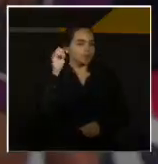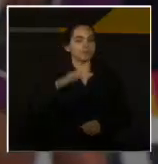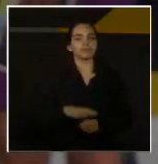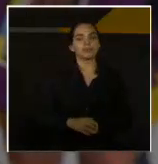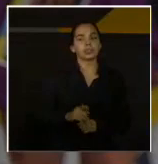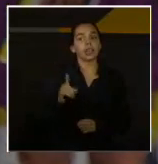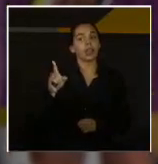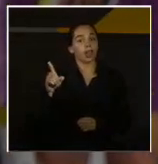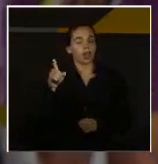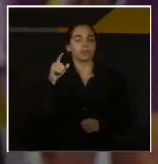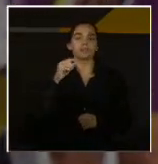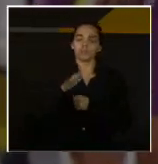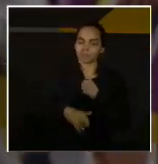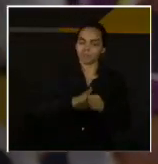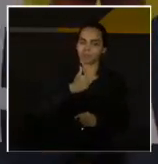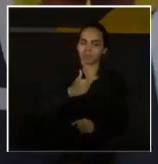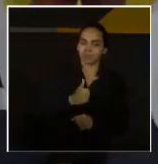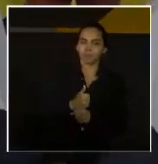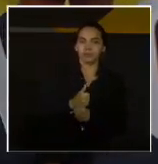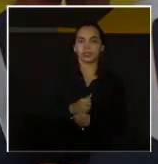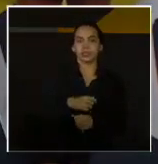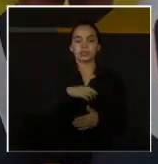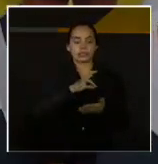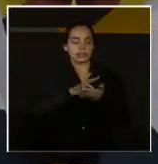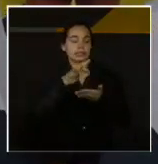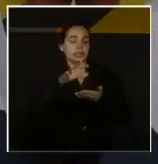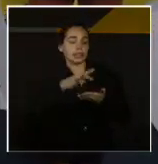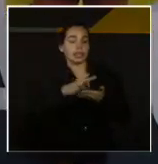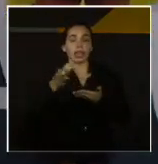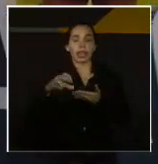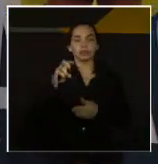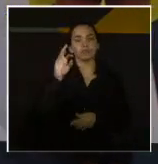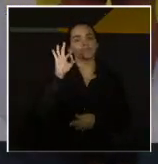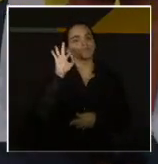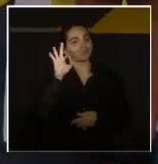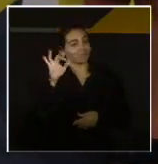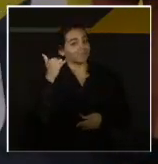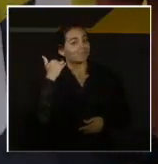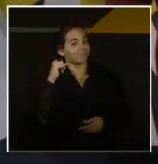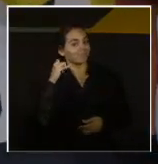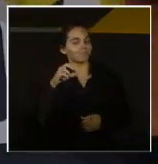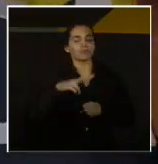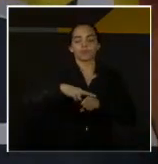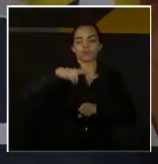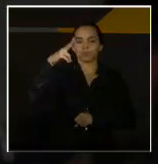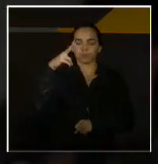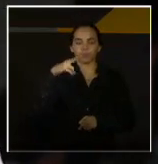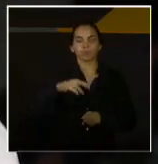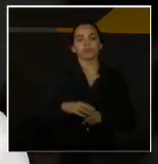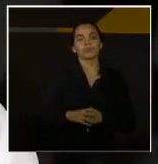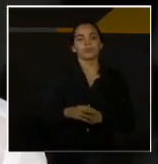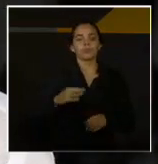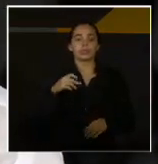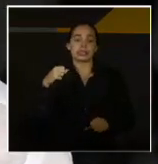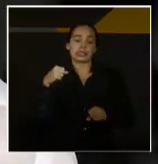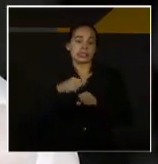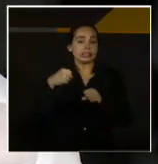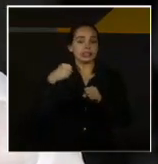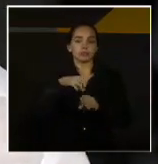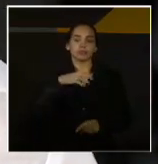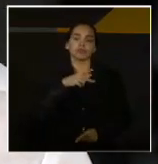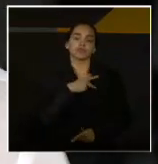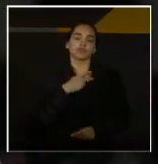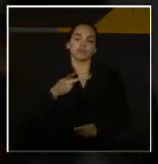mención que en ese año se califica a Yucatán como la tercer mejor entidad en combatir la pobreza